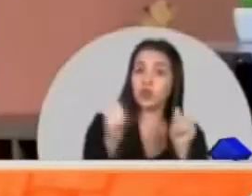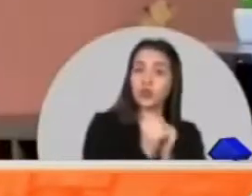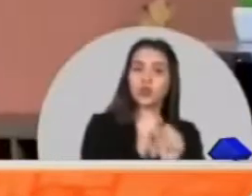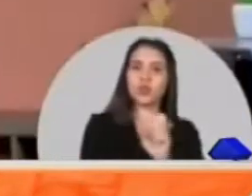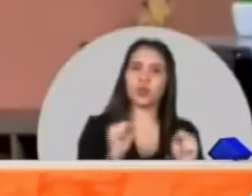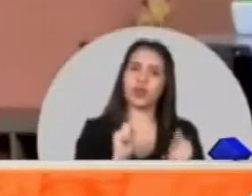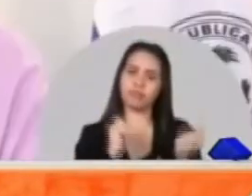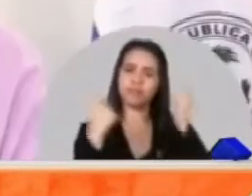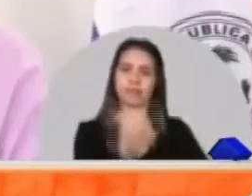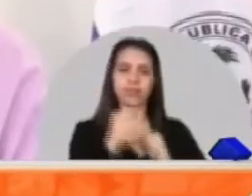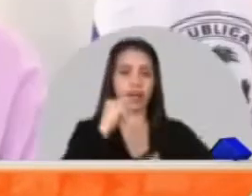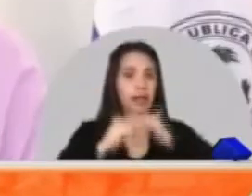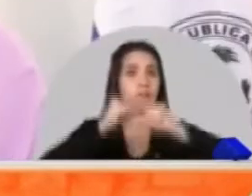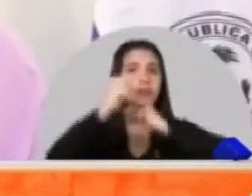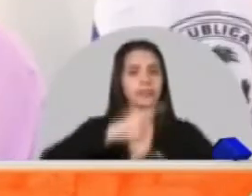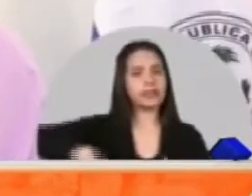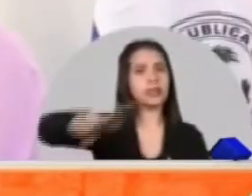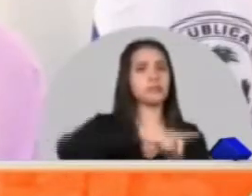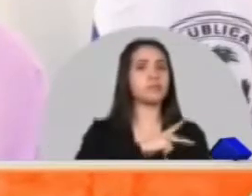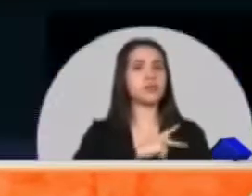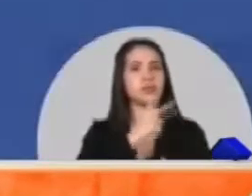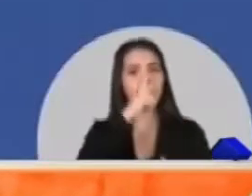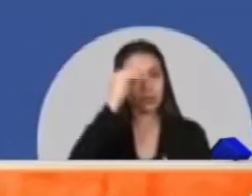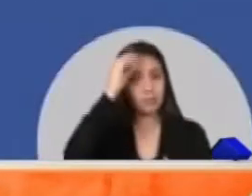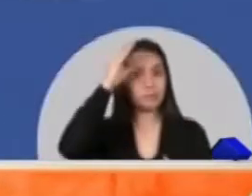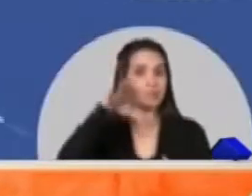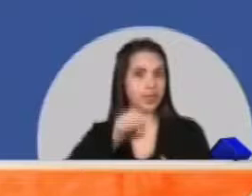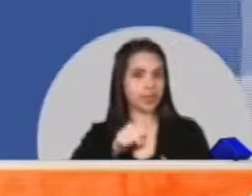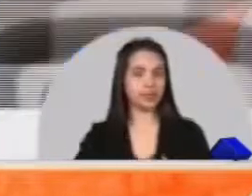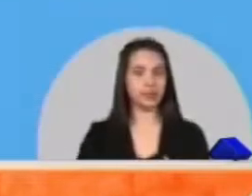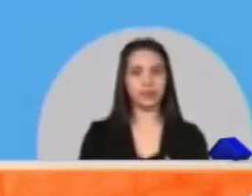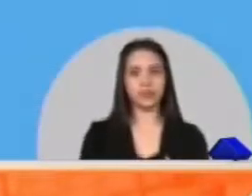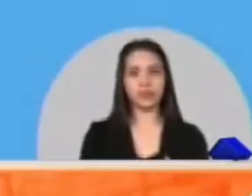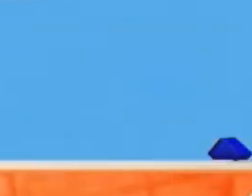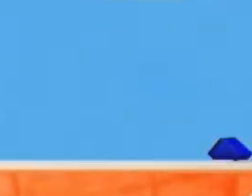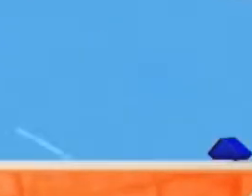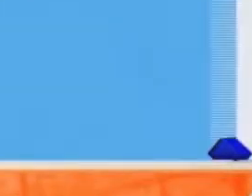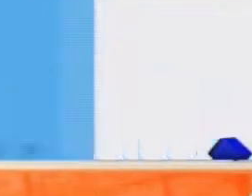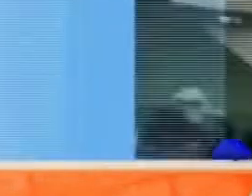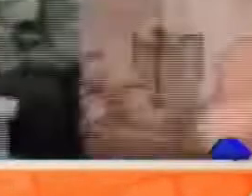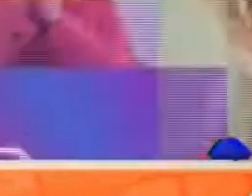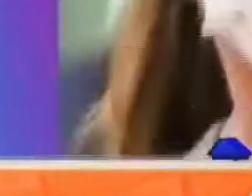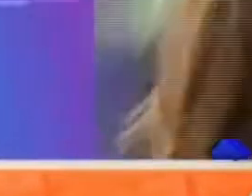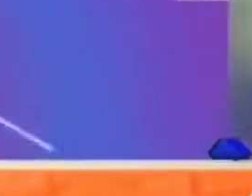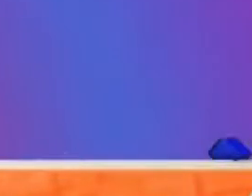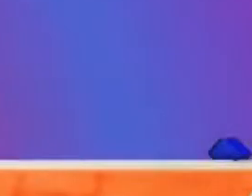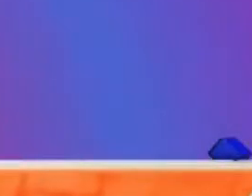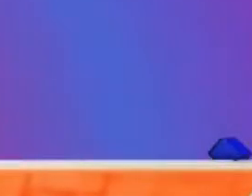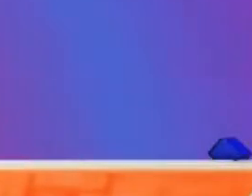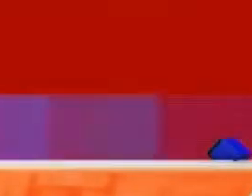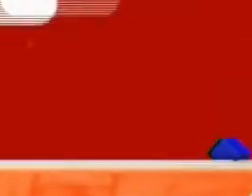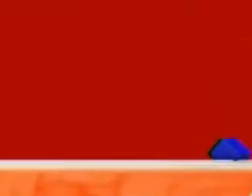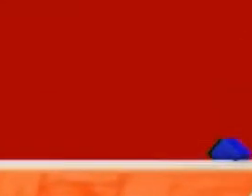y también a través de la TV pública. Ahora, lo primero que nos imaginamos y les quiero escuchar a ustedes, compañeros, cuando